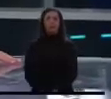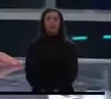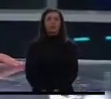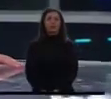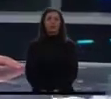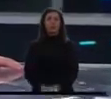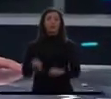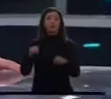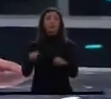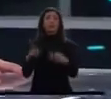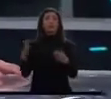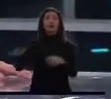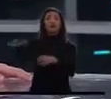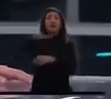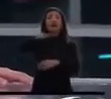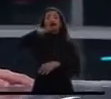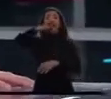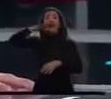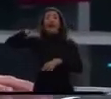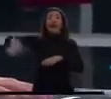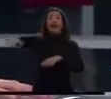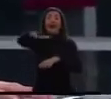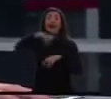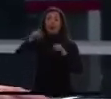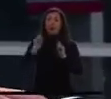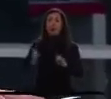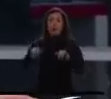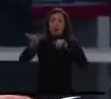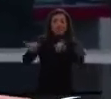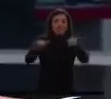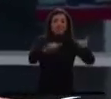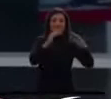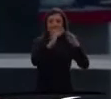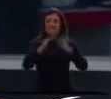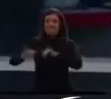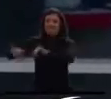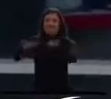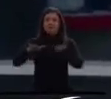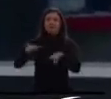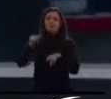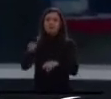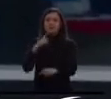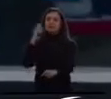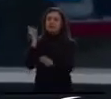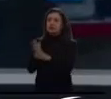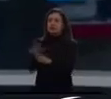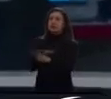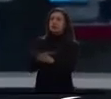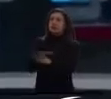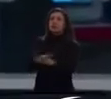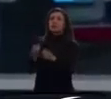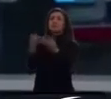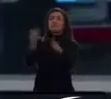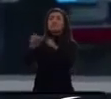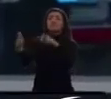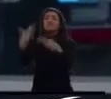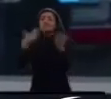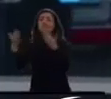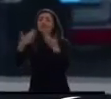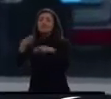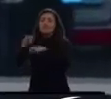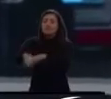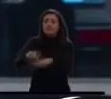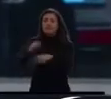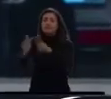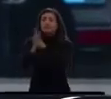La situación del campo en medio de esta cuarentena es muy difícil. Varios campesinos y pequeños productores están asegurando que los créditos subsidiados